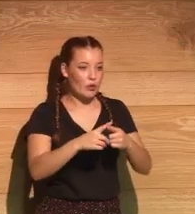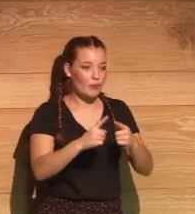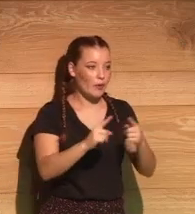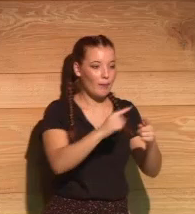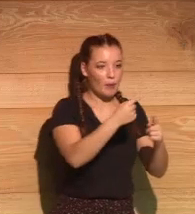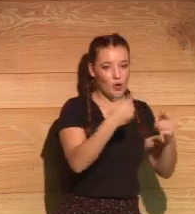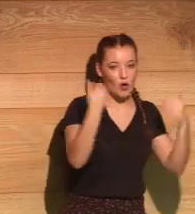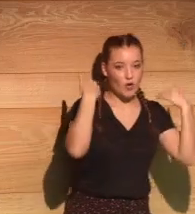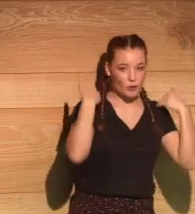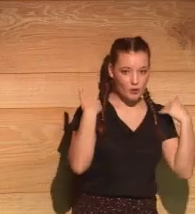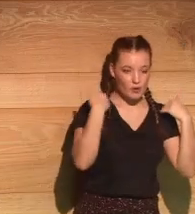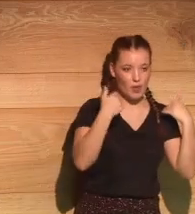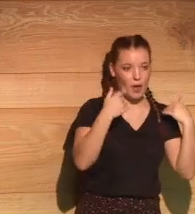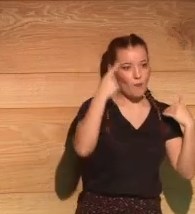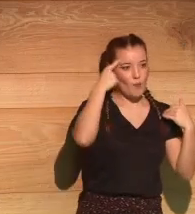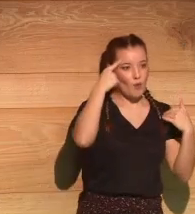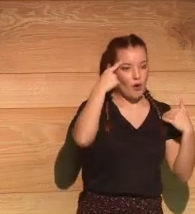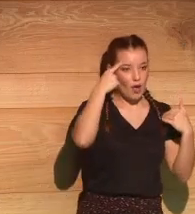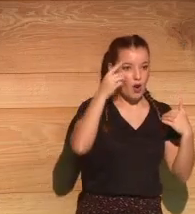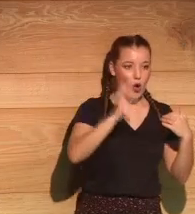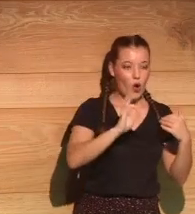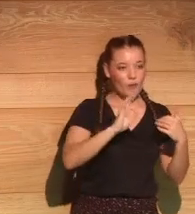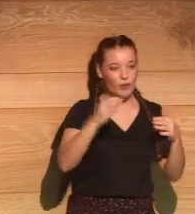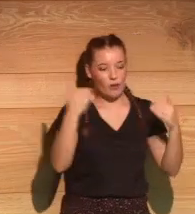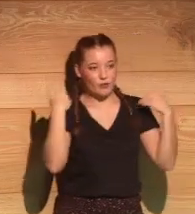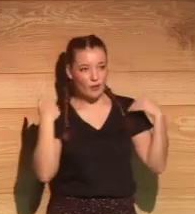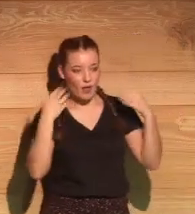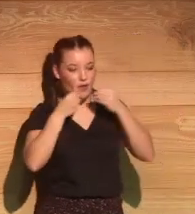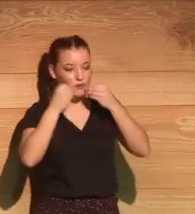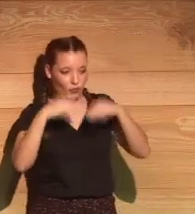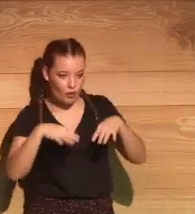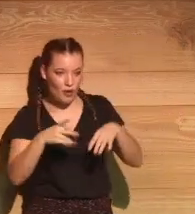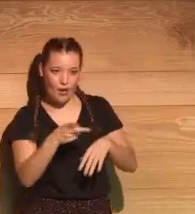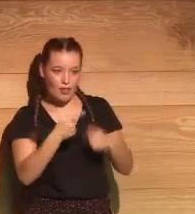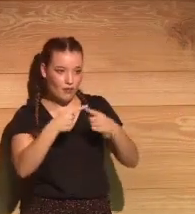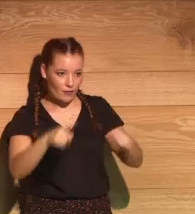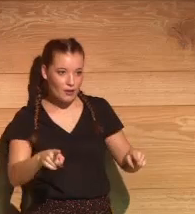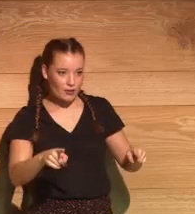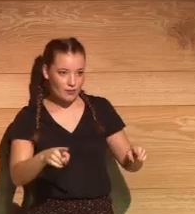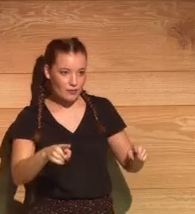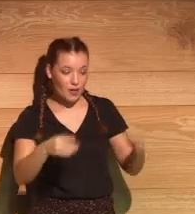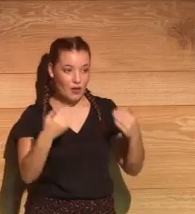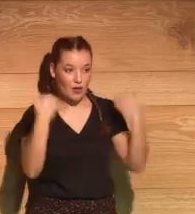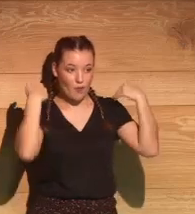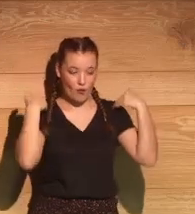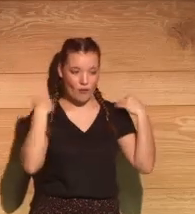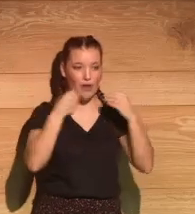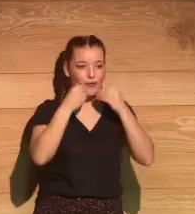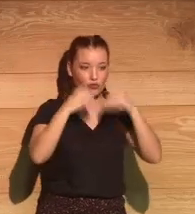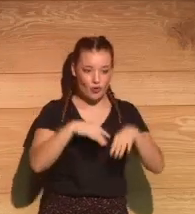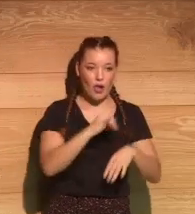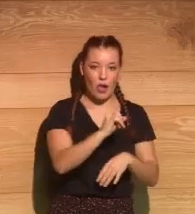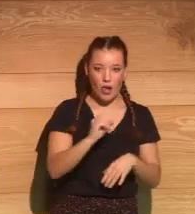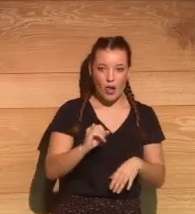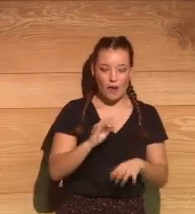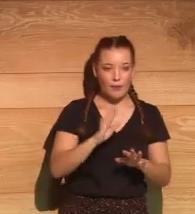moral y otra cosa es la responsabilidad histórica. Y efectivamente hay responsabilidad histórica, aunque moralmente sea muy complicado y